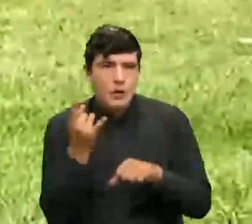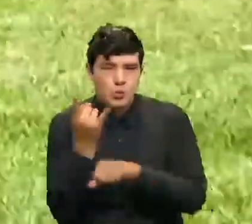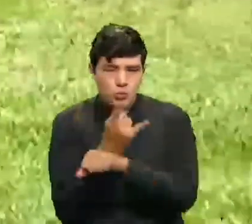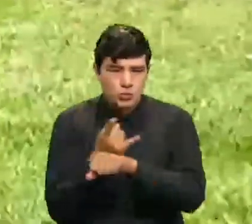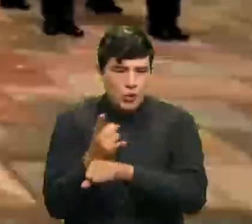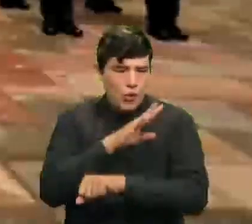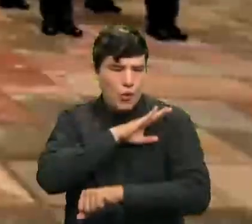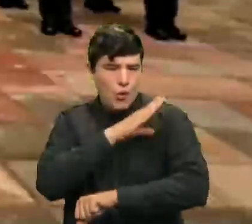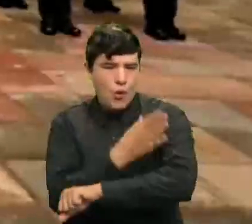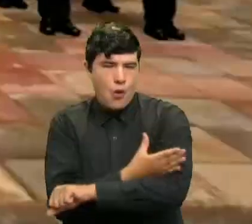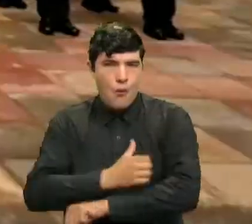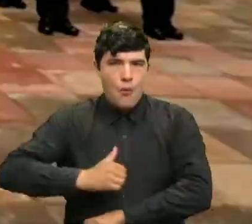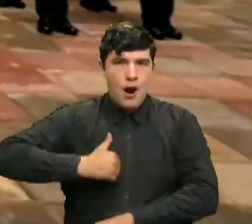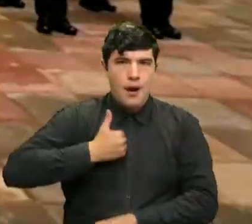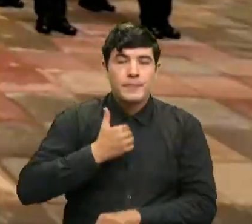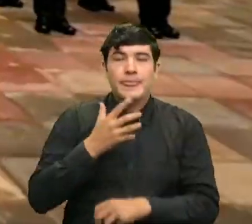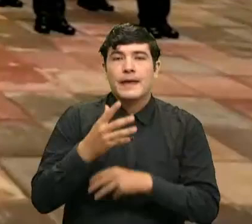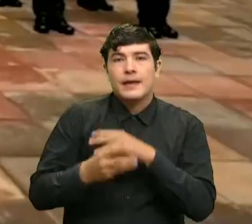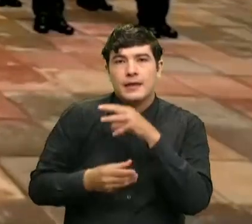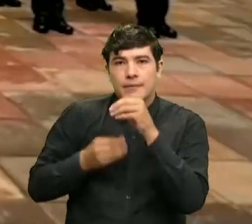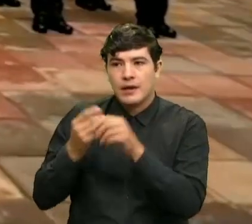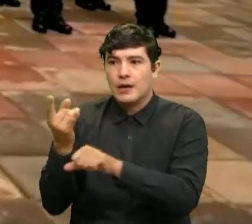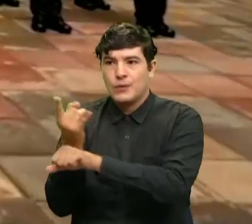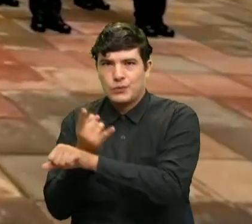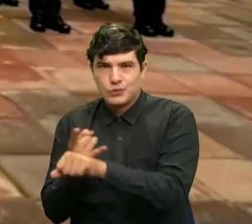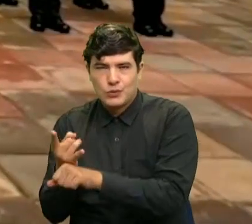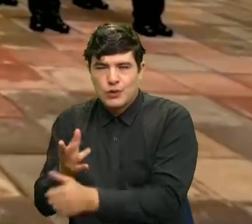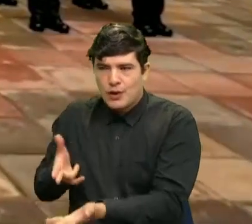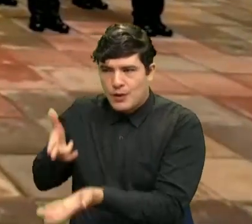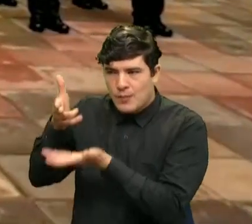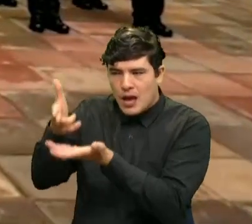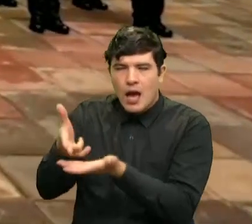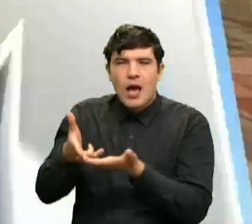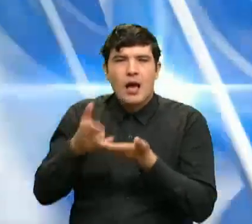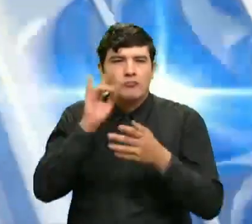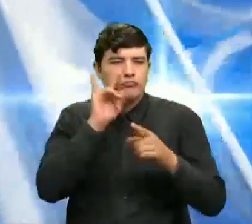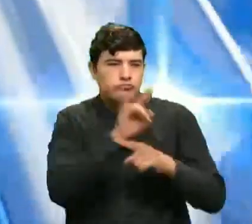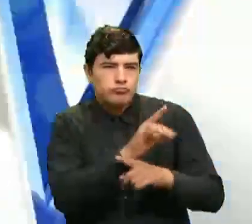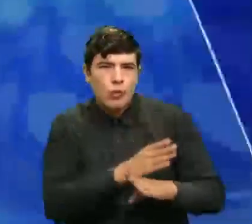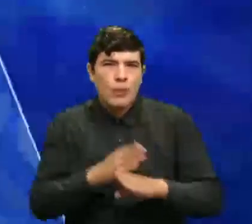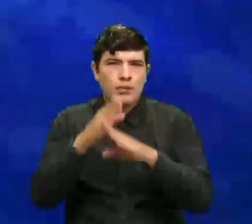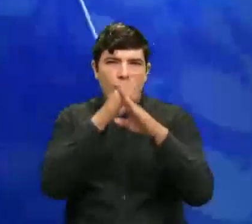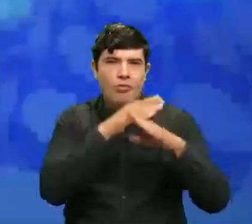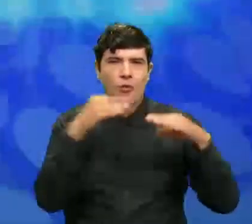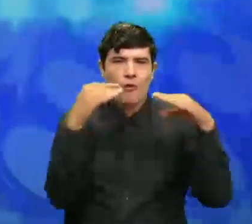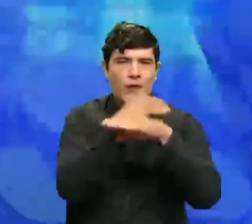Fundamento y Uso de las Armas de Fuego, Seguridad Vial, entre otros.